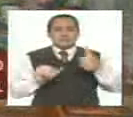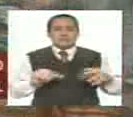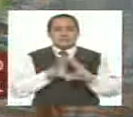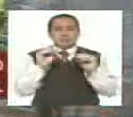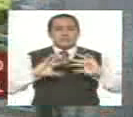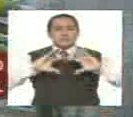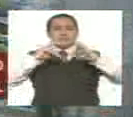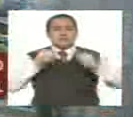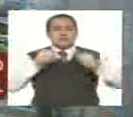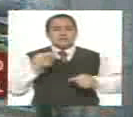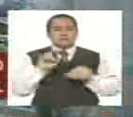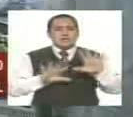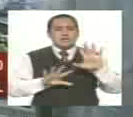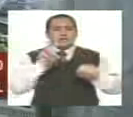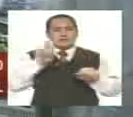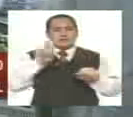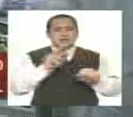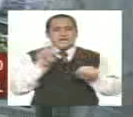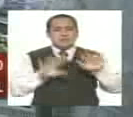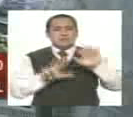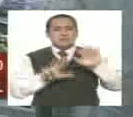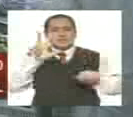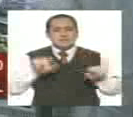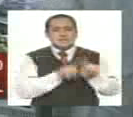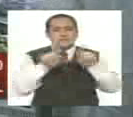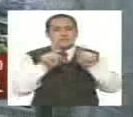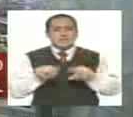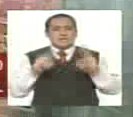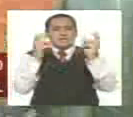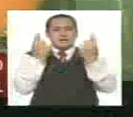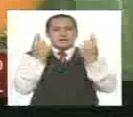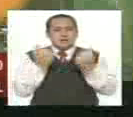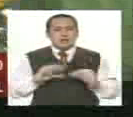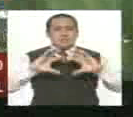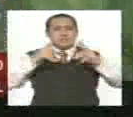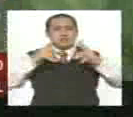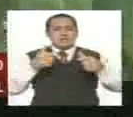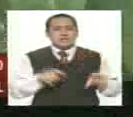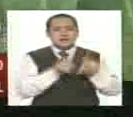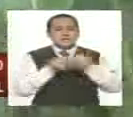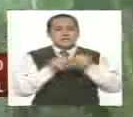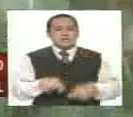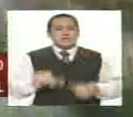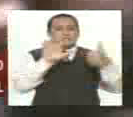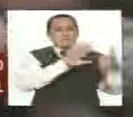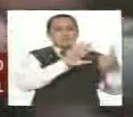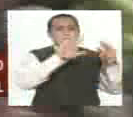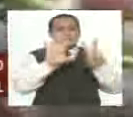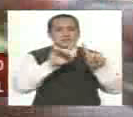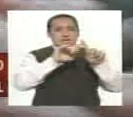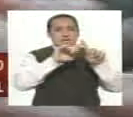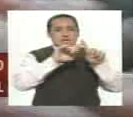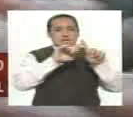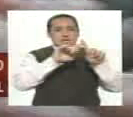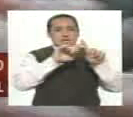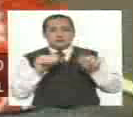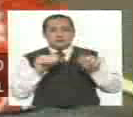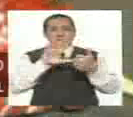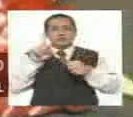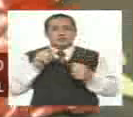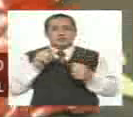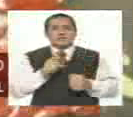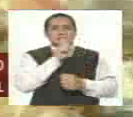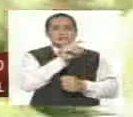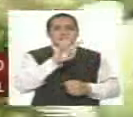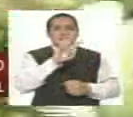global 2012-2013, elaborado por el Foro Económico Mundial. Pasó del puesto 67 al puesto 61 entre